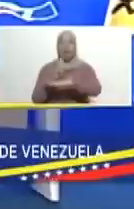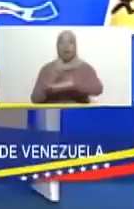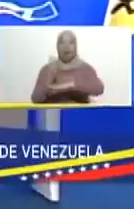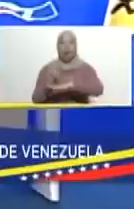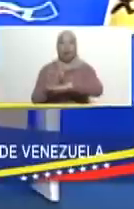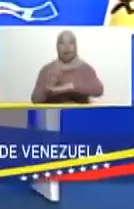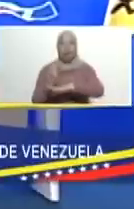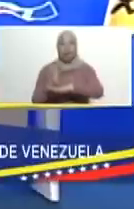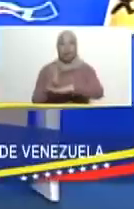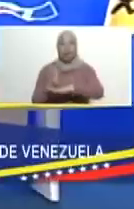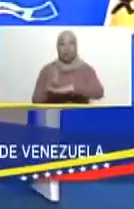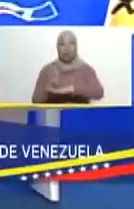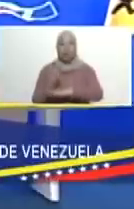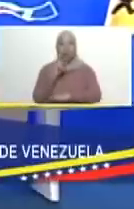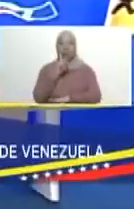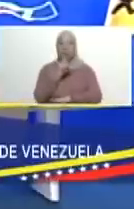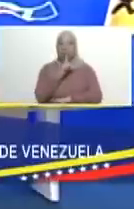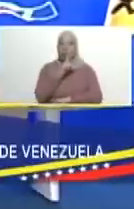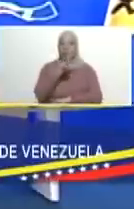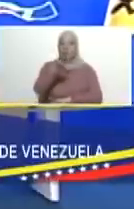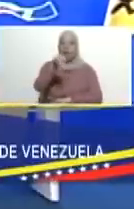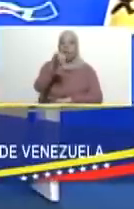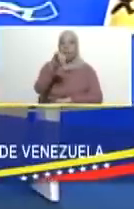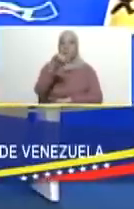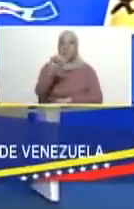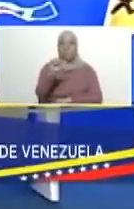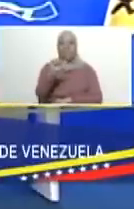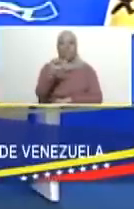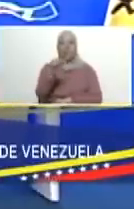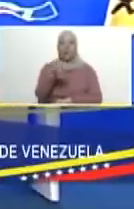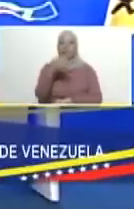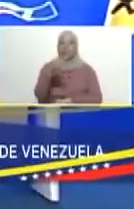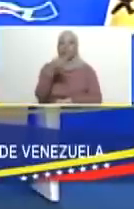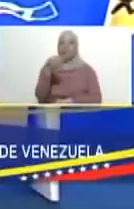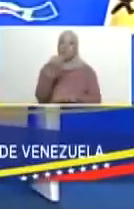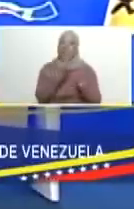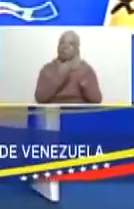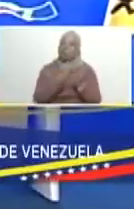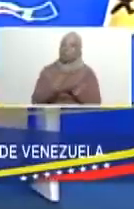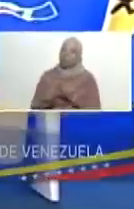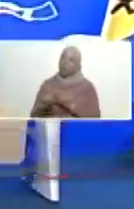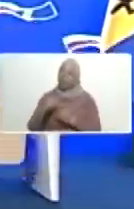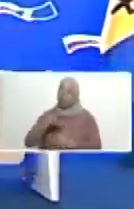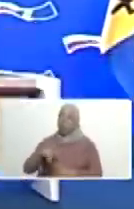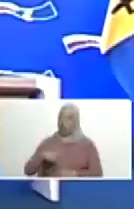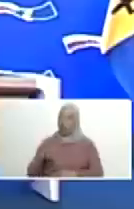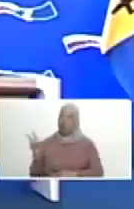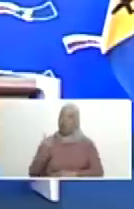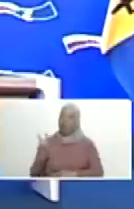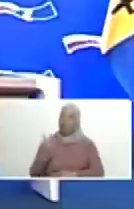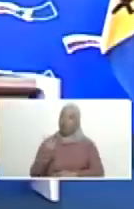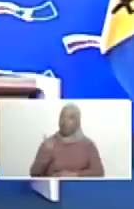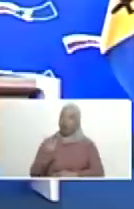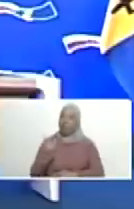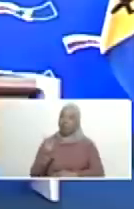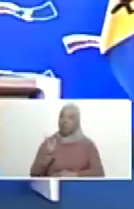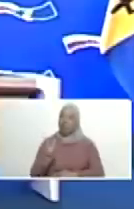Mia Mottley, siempre bienvenida a nuestra patria Venezuela.